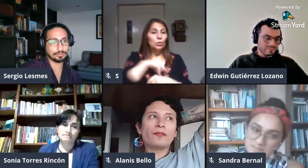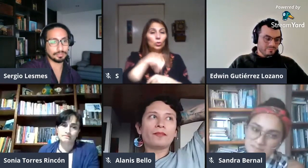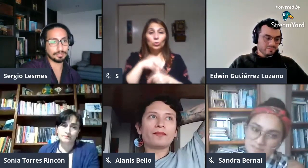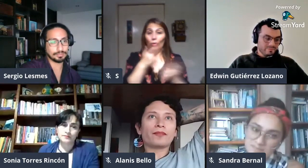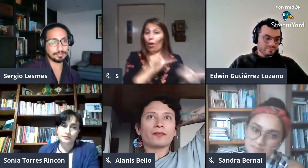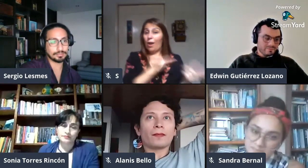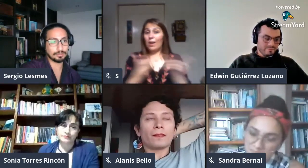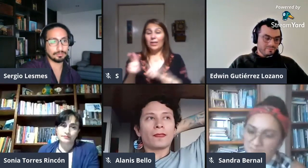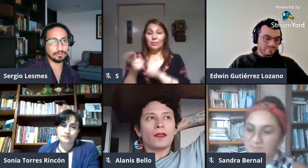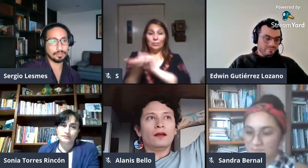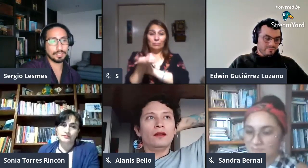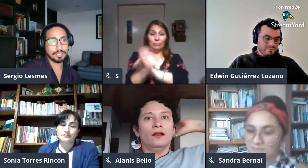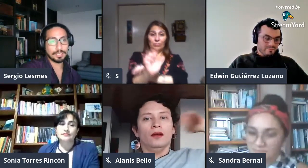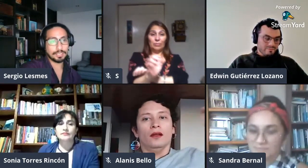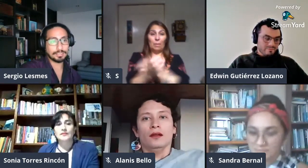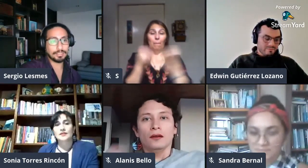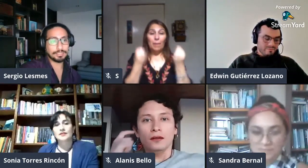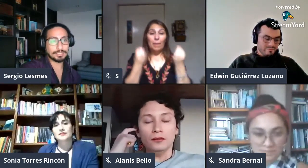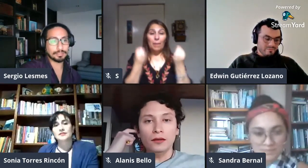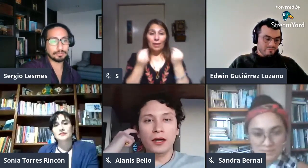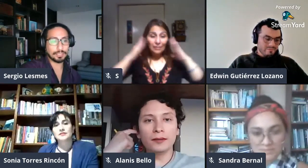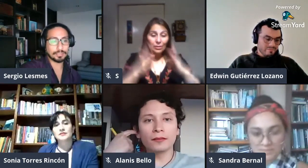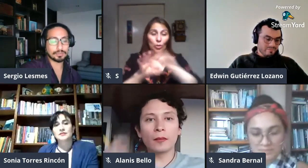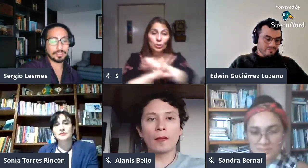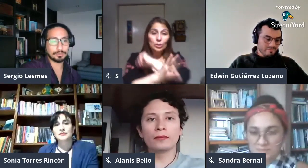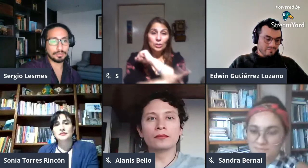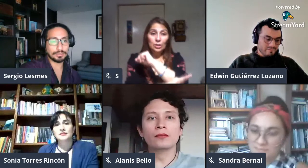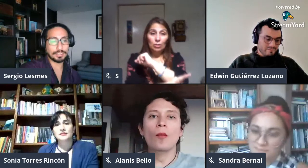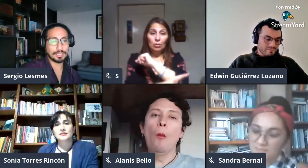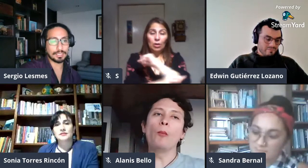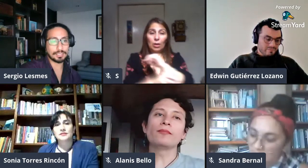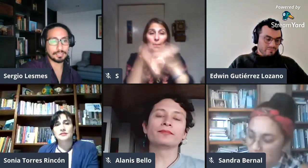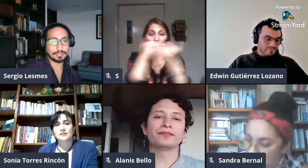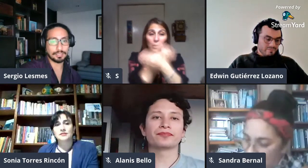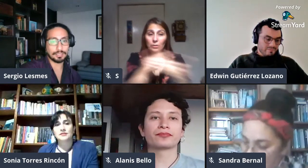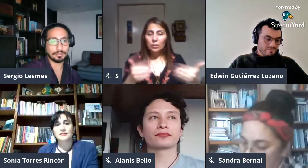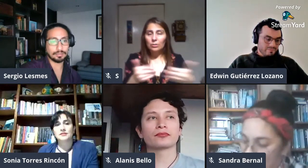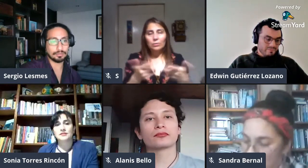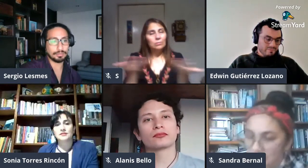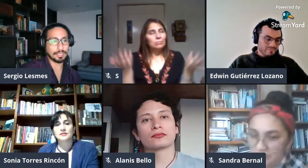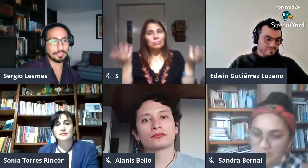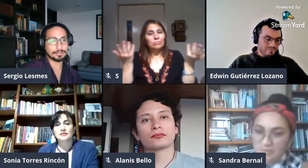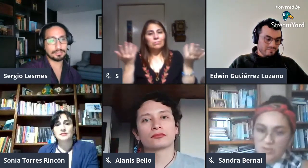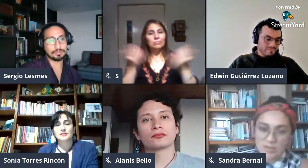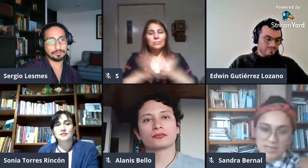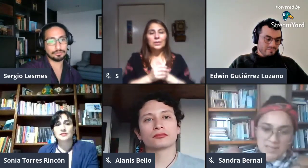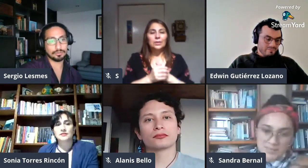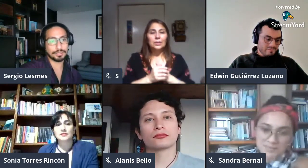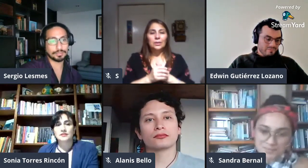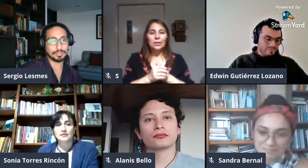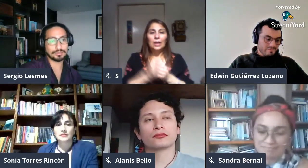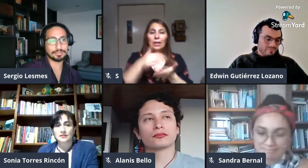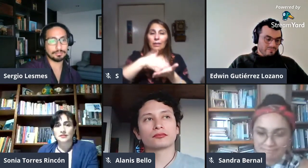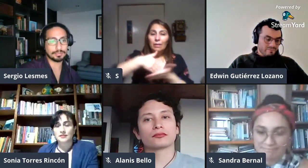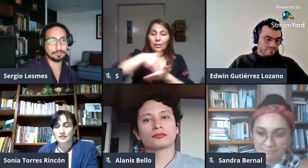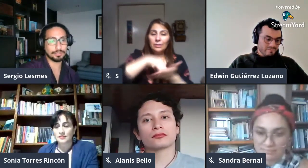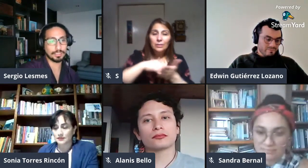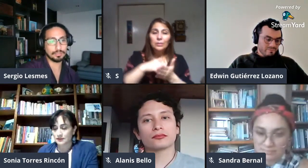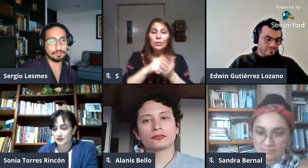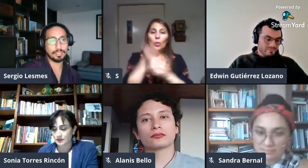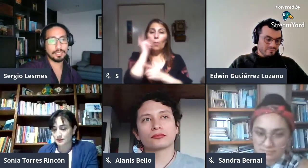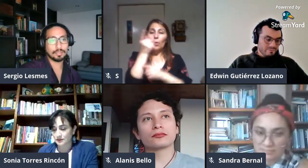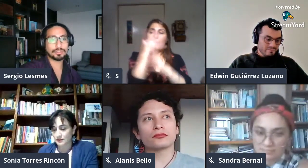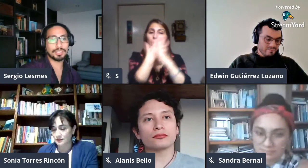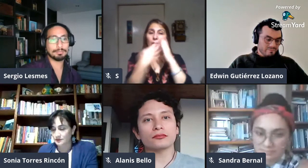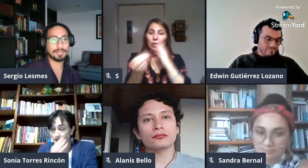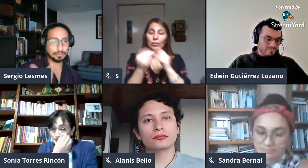esta contingencia. Es decir, como el debilitamiento que han hecho las políticas neoliberales desde los años 90 de los sistemas de